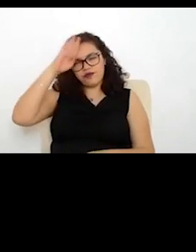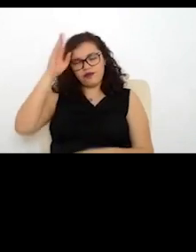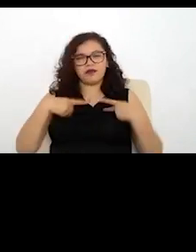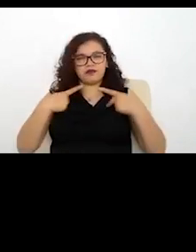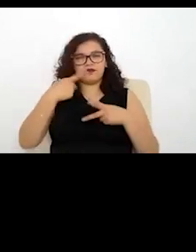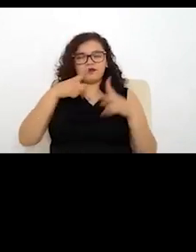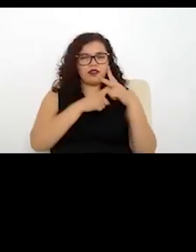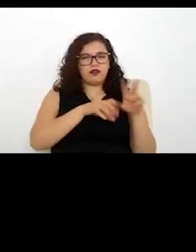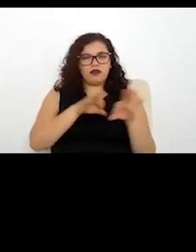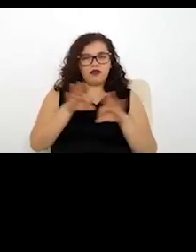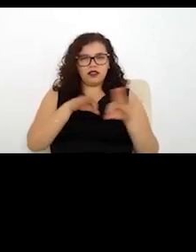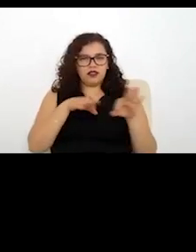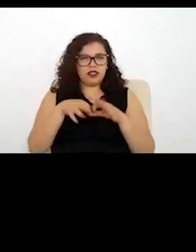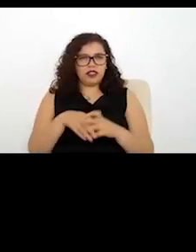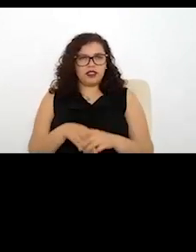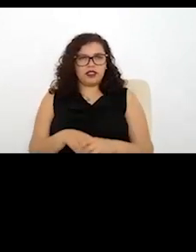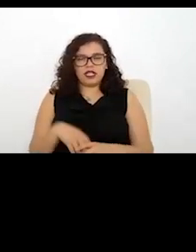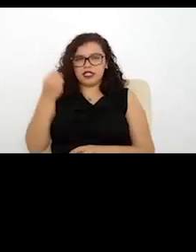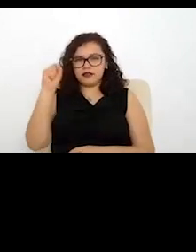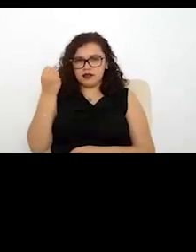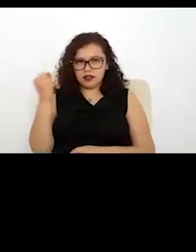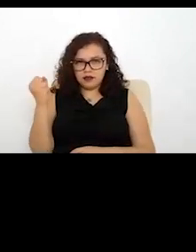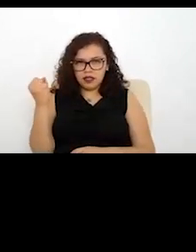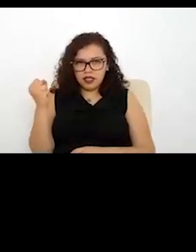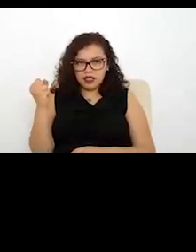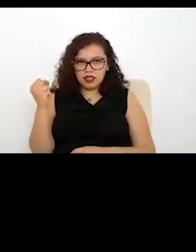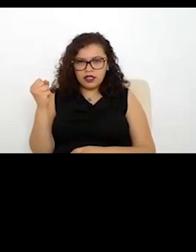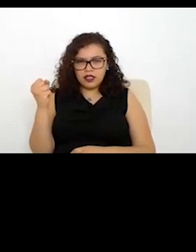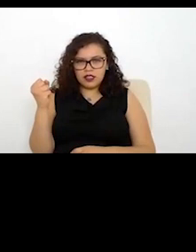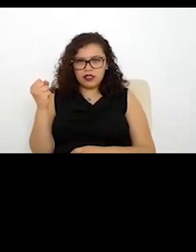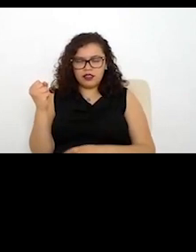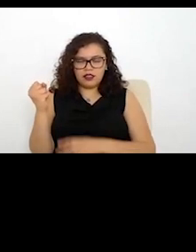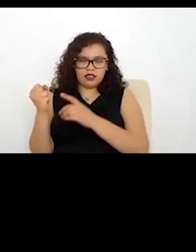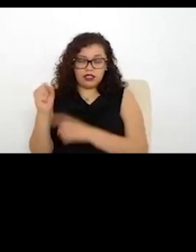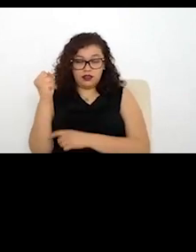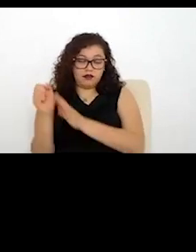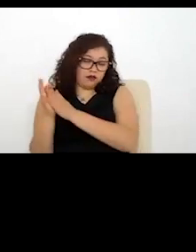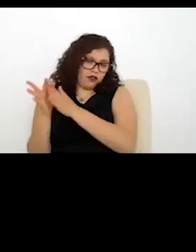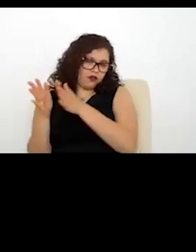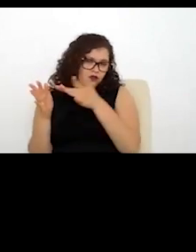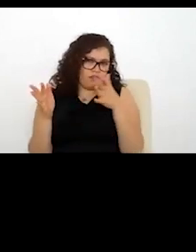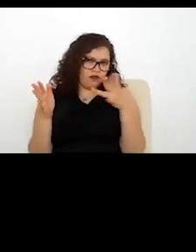a trabajar en septiembre, pues entonces de septiembre,